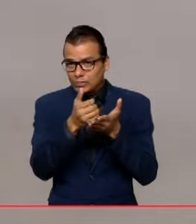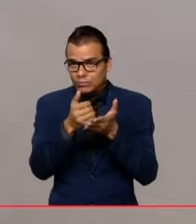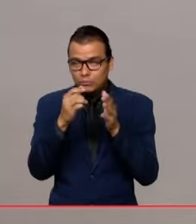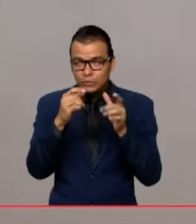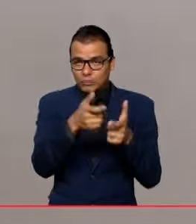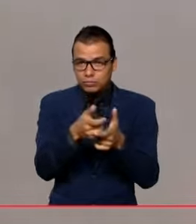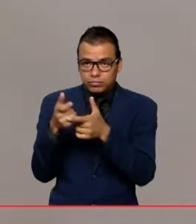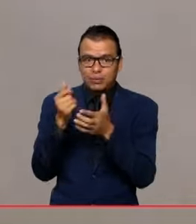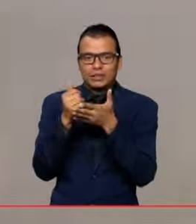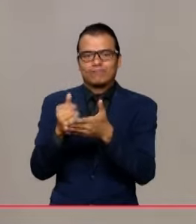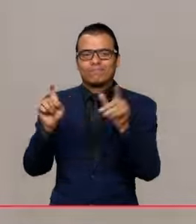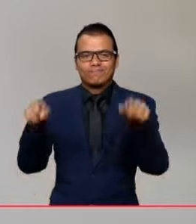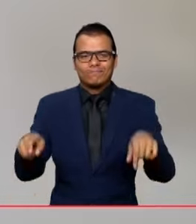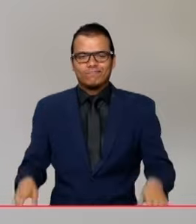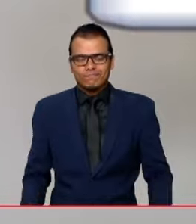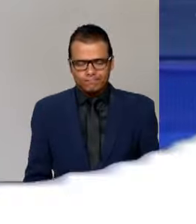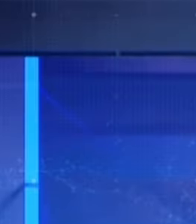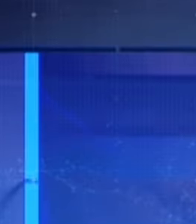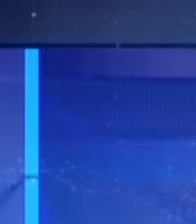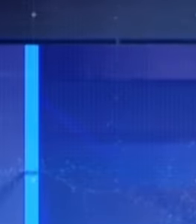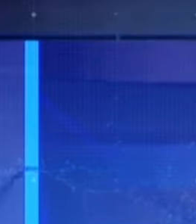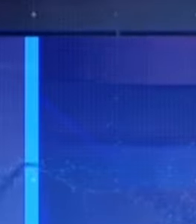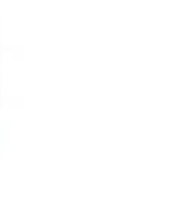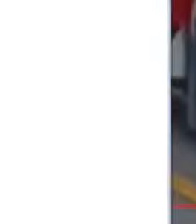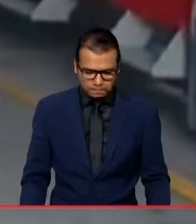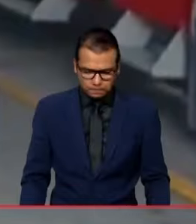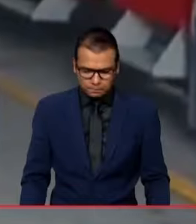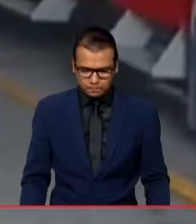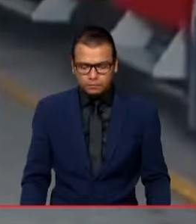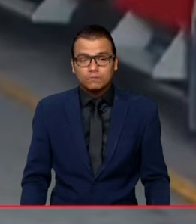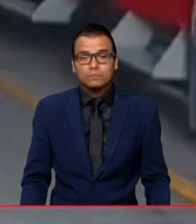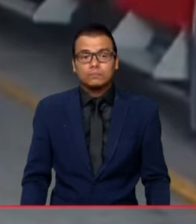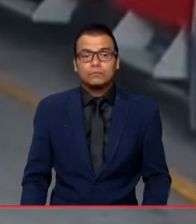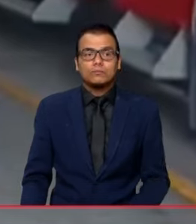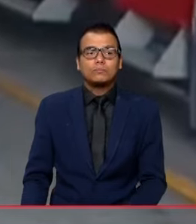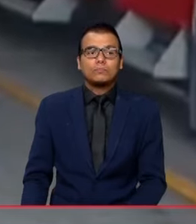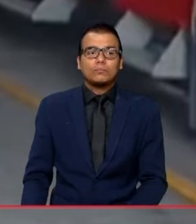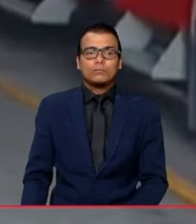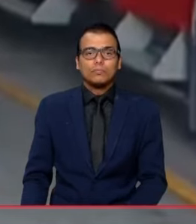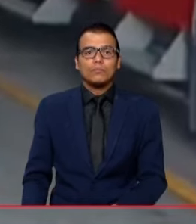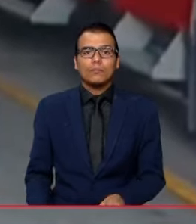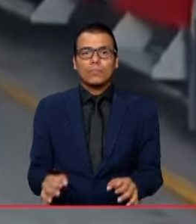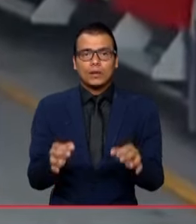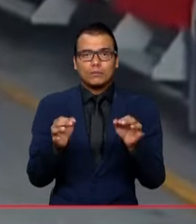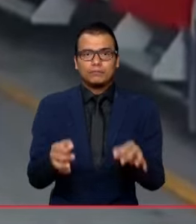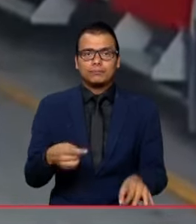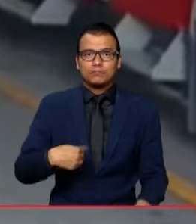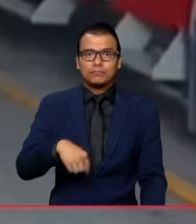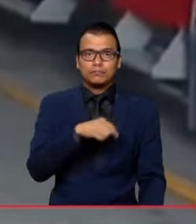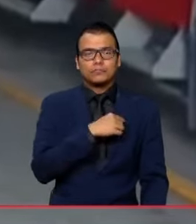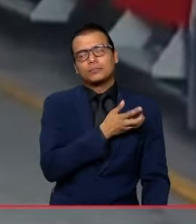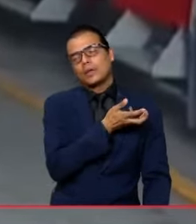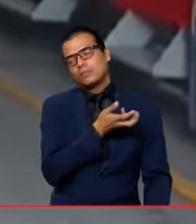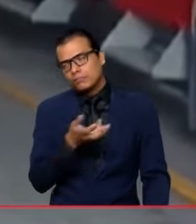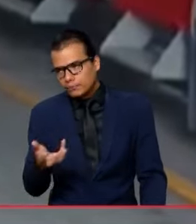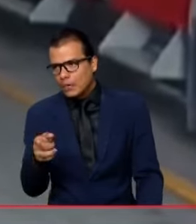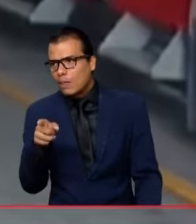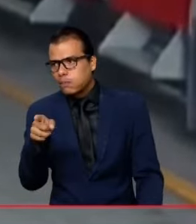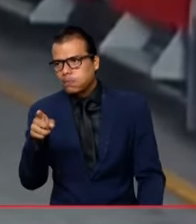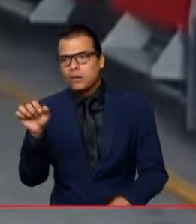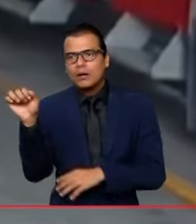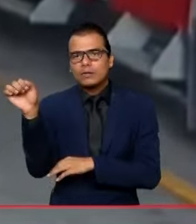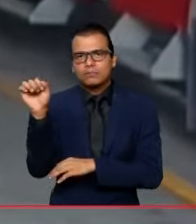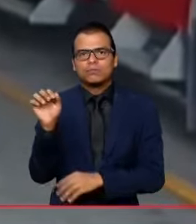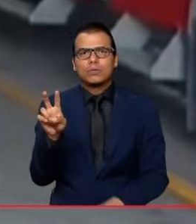su rescate eh al llegar al sitio encontramos dos vehículos